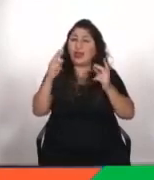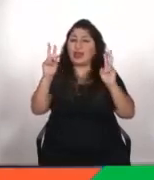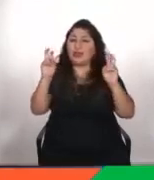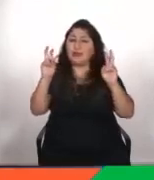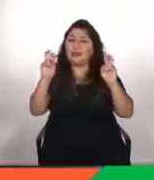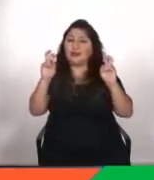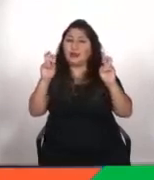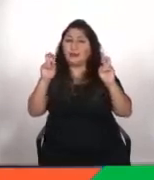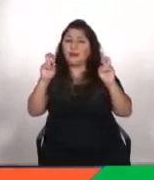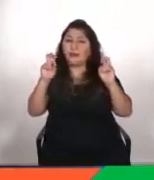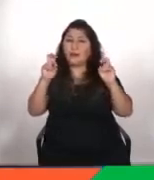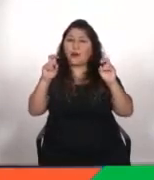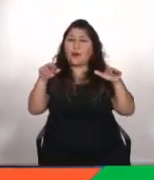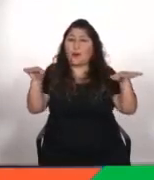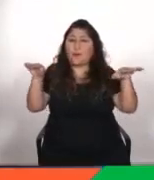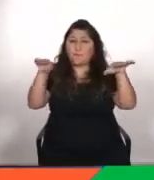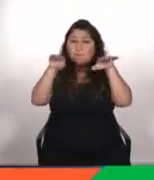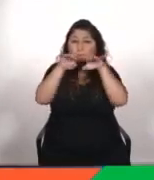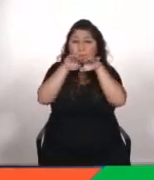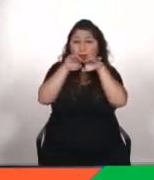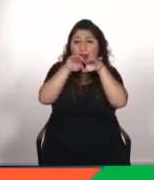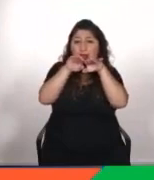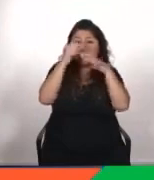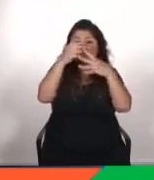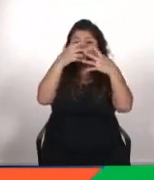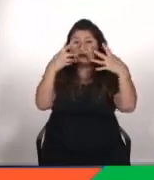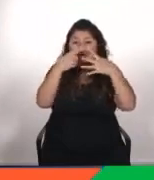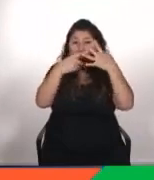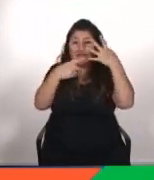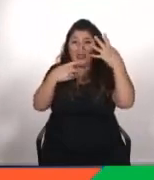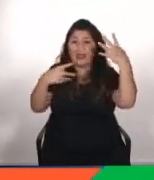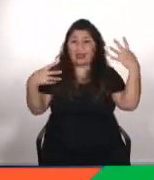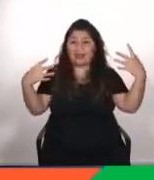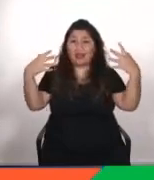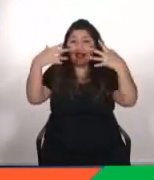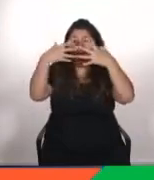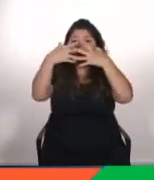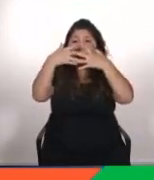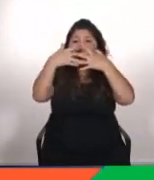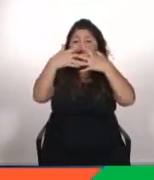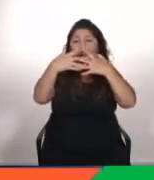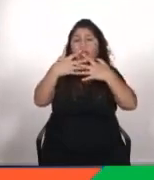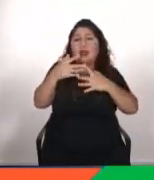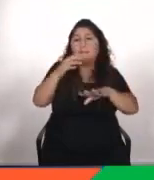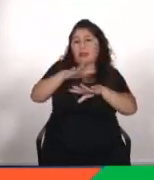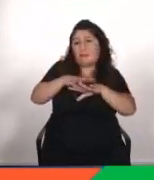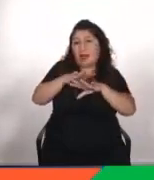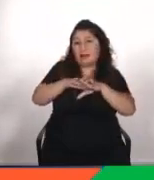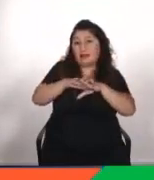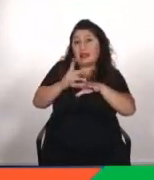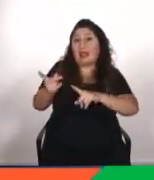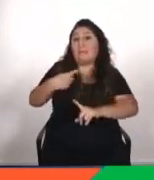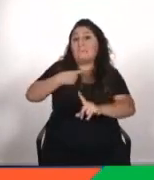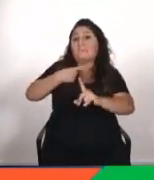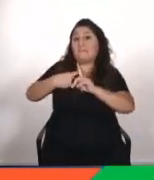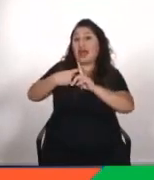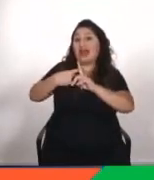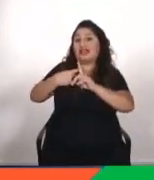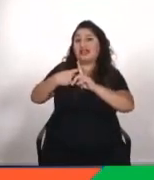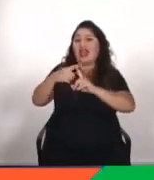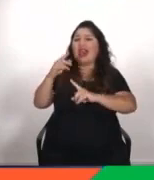establecer paralelismos entre varias ramas de las matemáticas y también entre la física cuántica. Así que hay muchísima